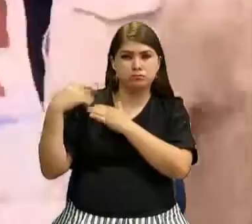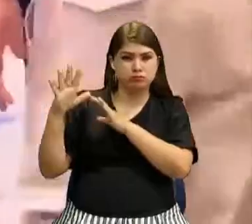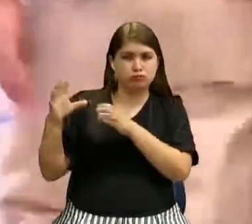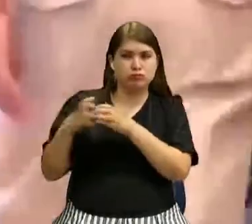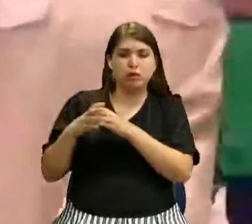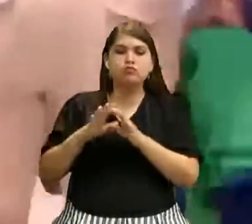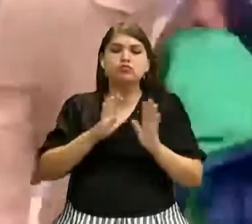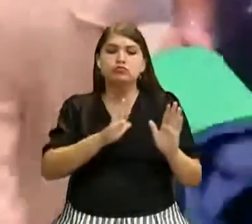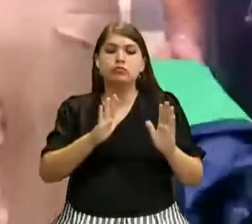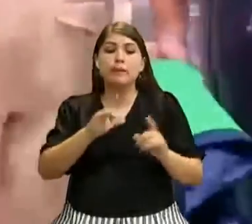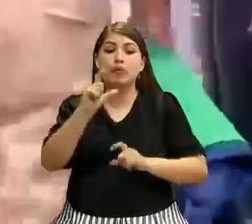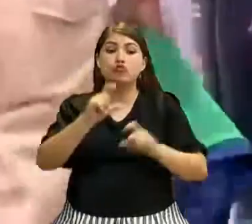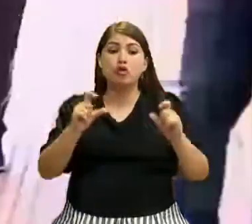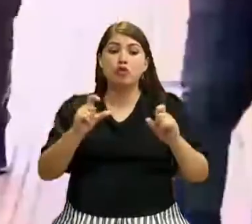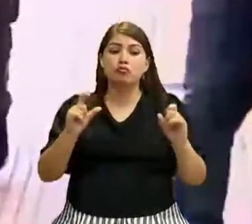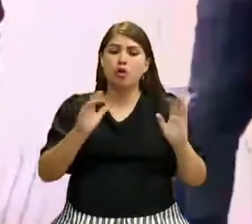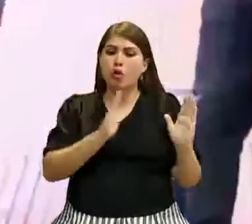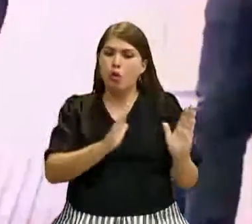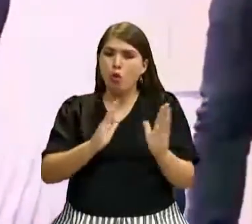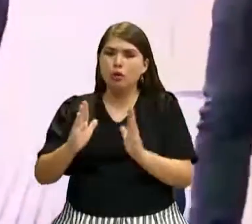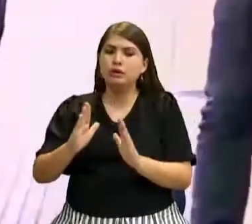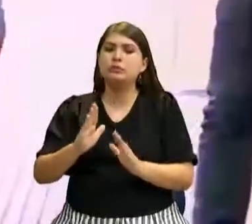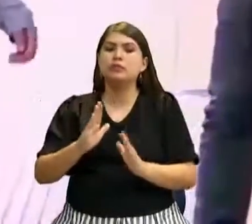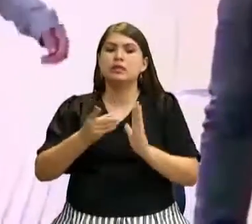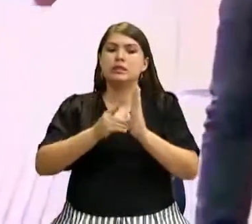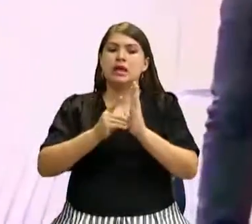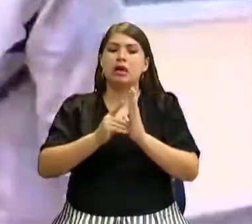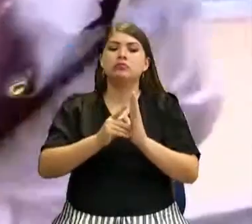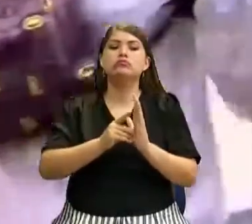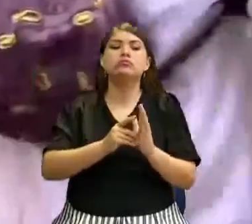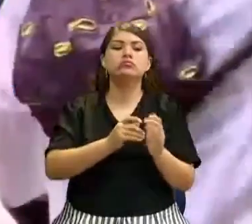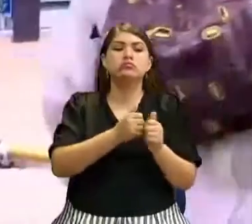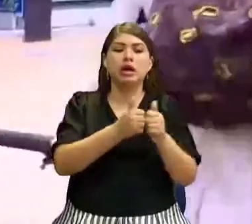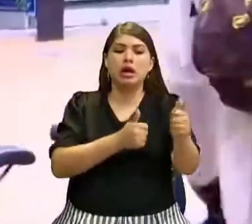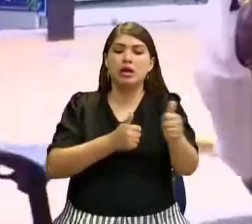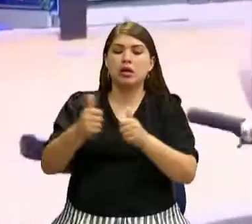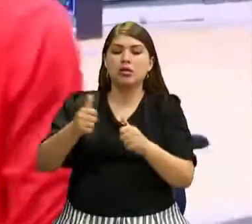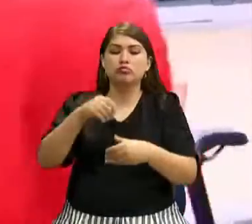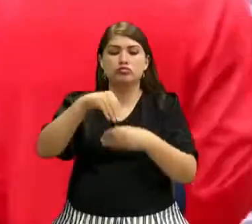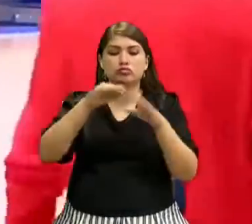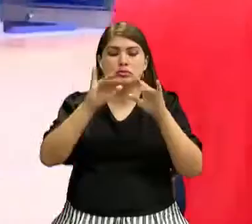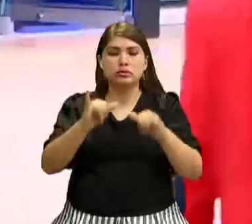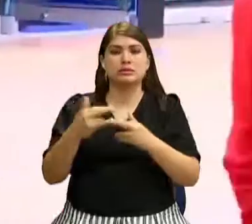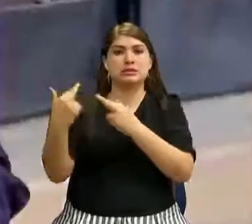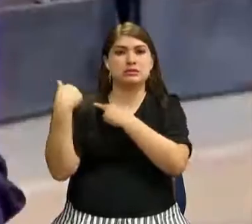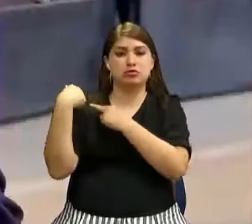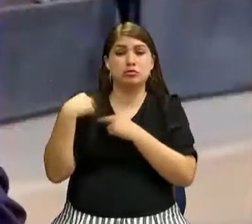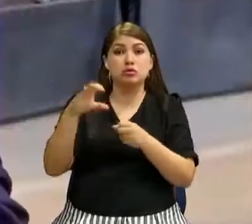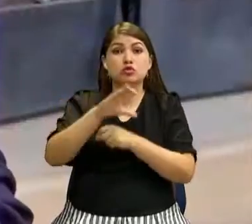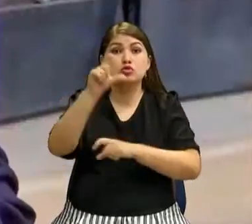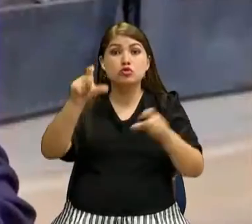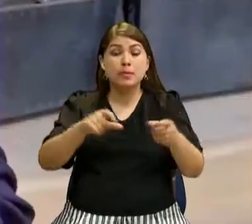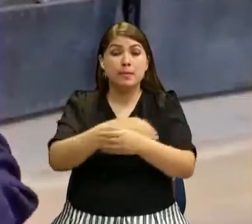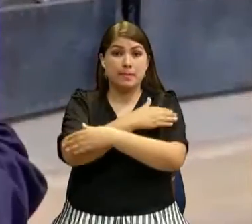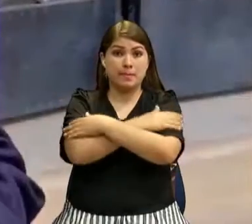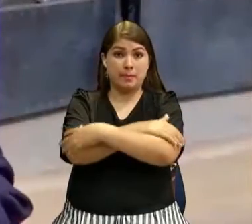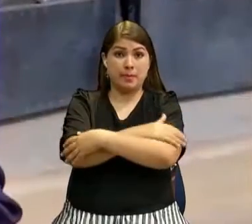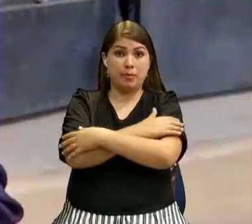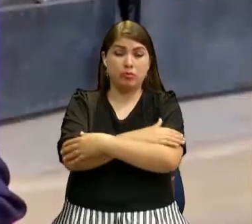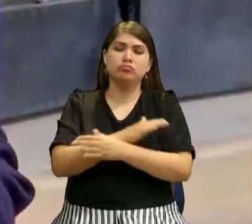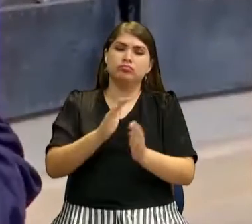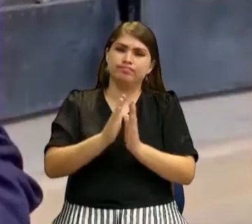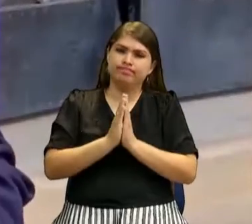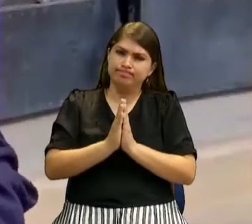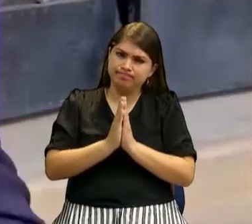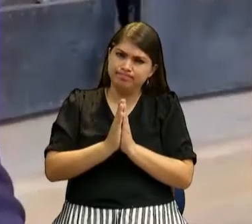mantener el orden público y el decreto del aislamiento selectivo responsable. Ciudadanos pamploneses, por